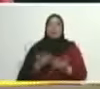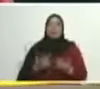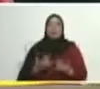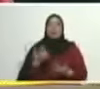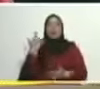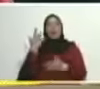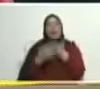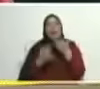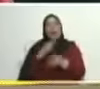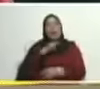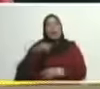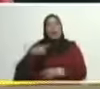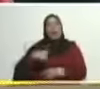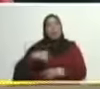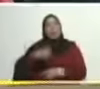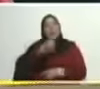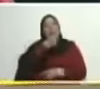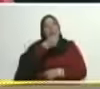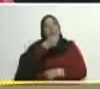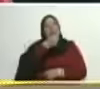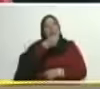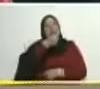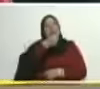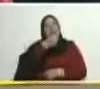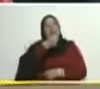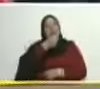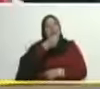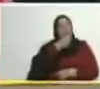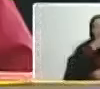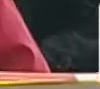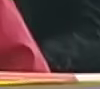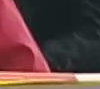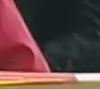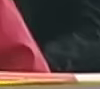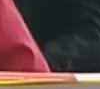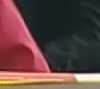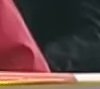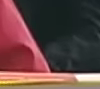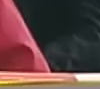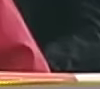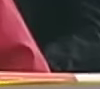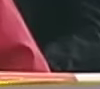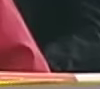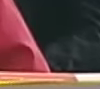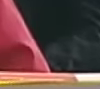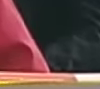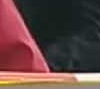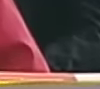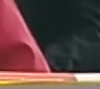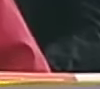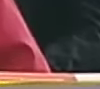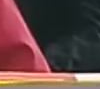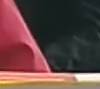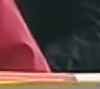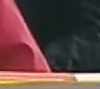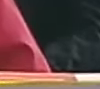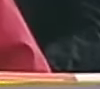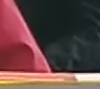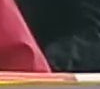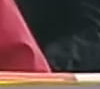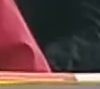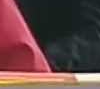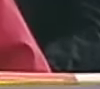la declaración de Arajili del 14 de diciembre del